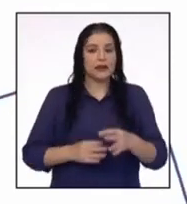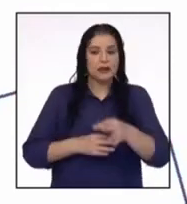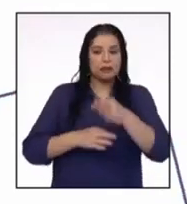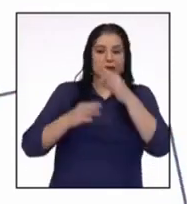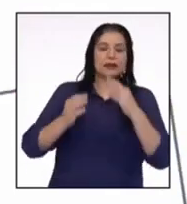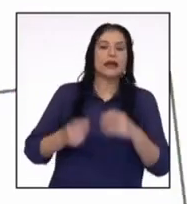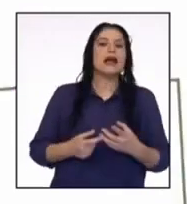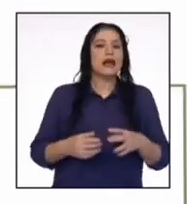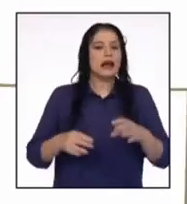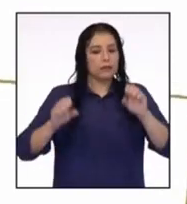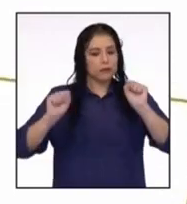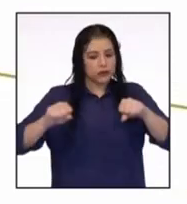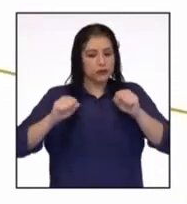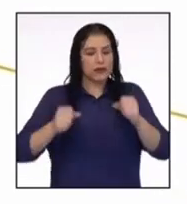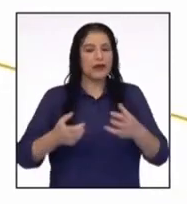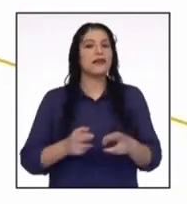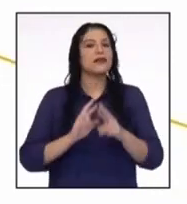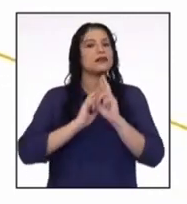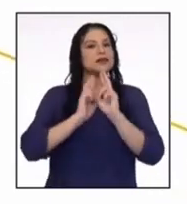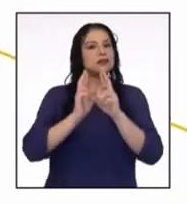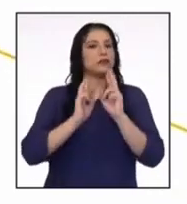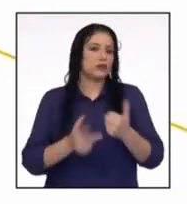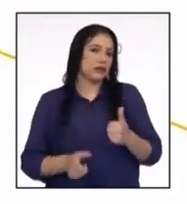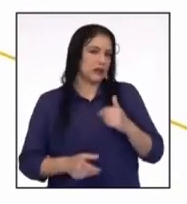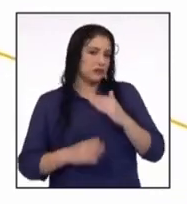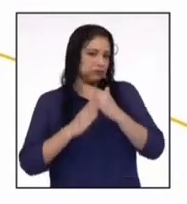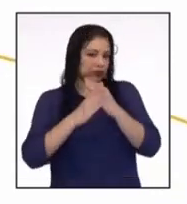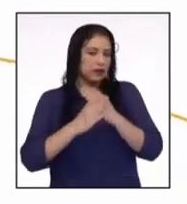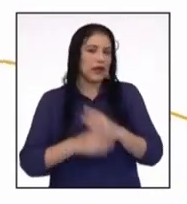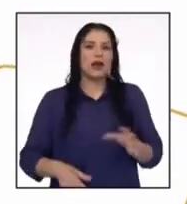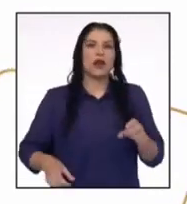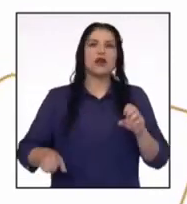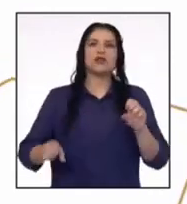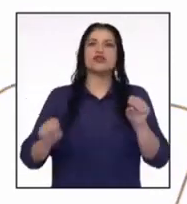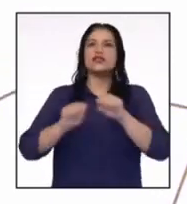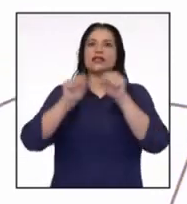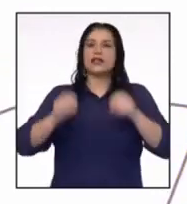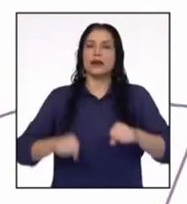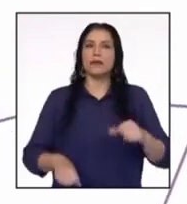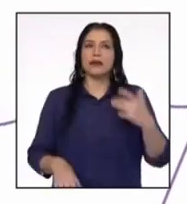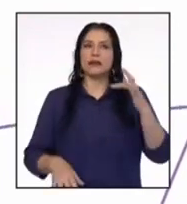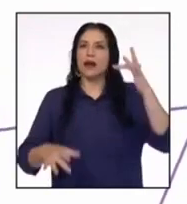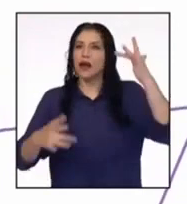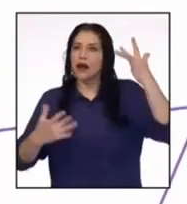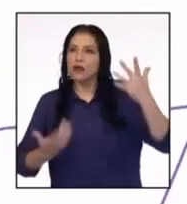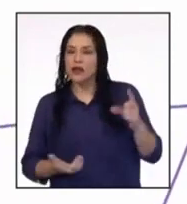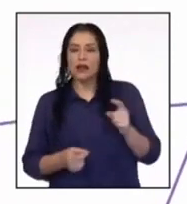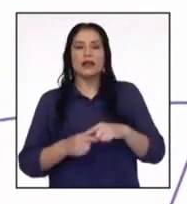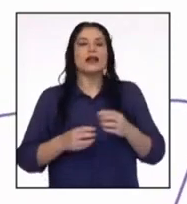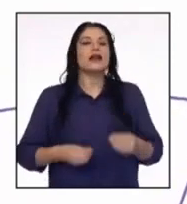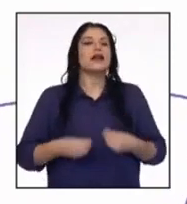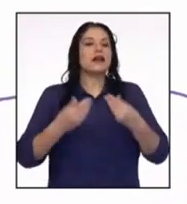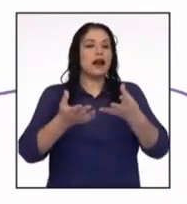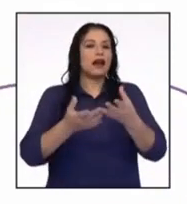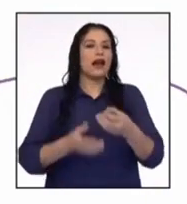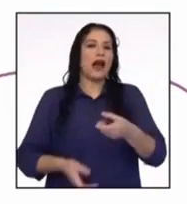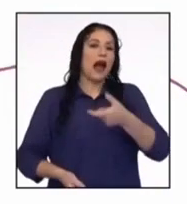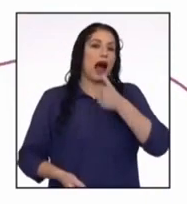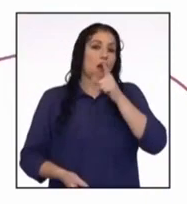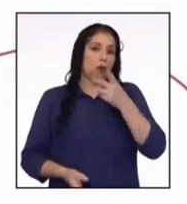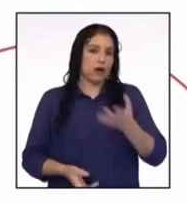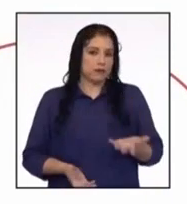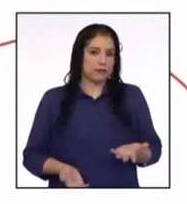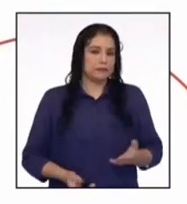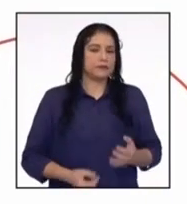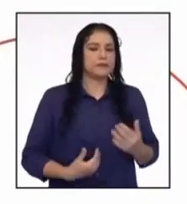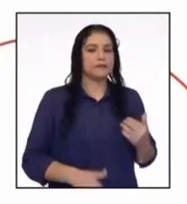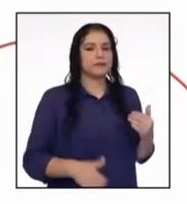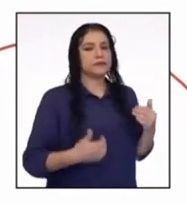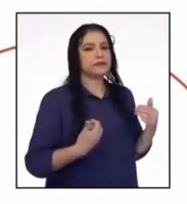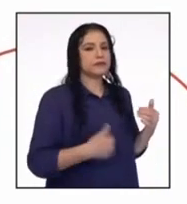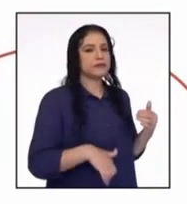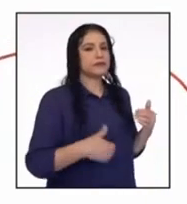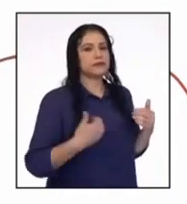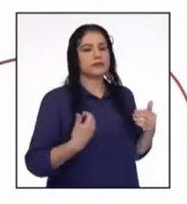la capacidad de respuesta, los sistemas de alerta temprana y el almacenamiento y suministro de agua.